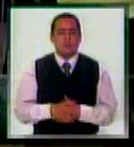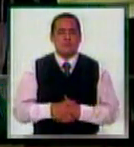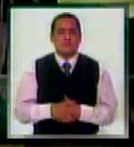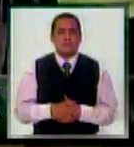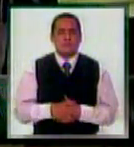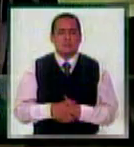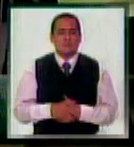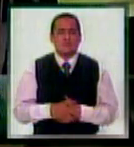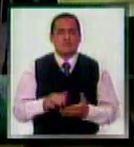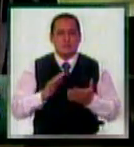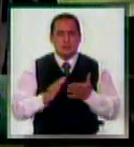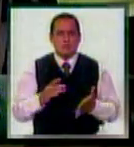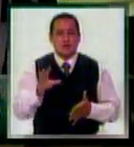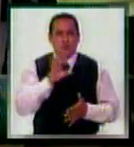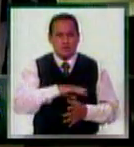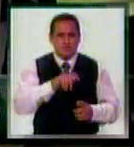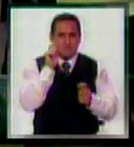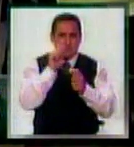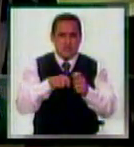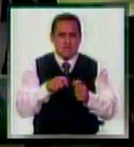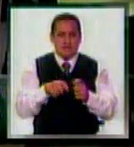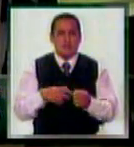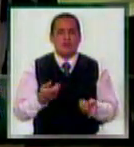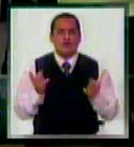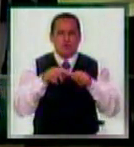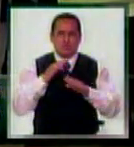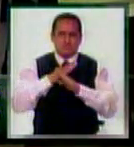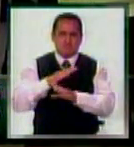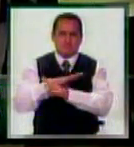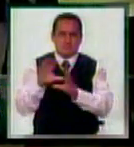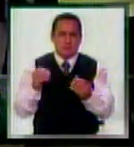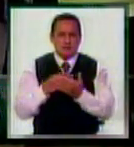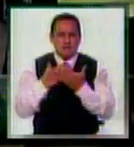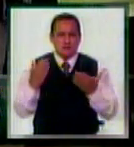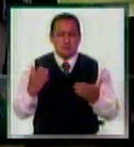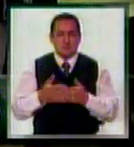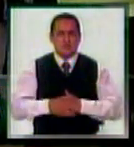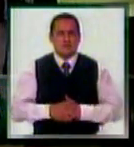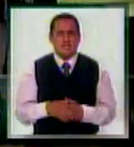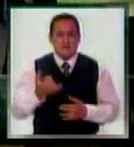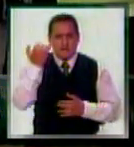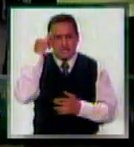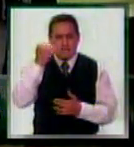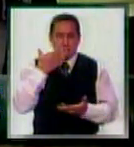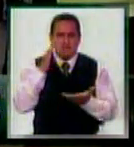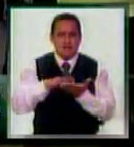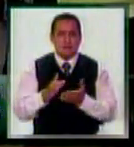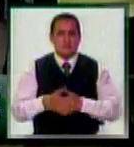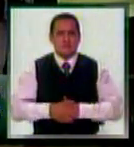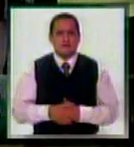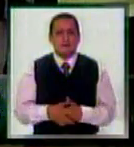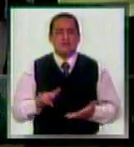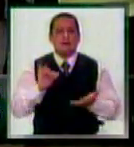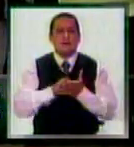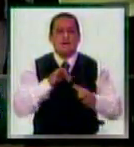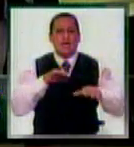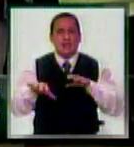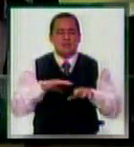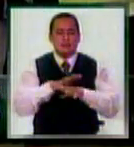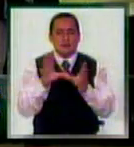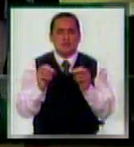Qué mejor venganza contra esas ideologías insanas que hacer